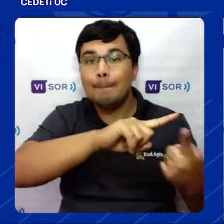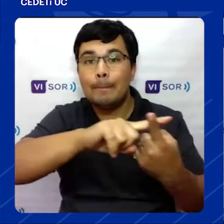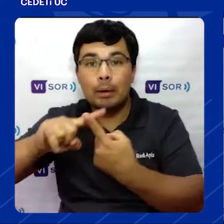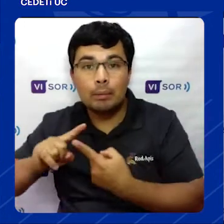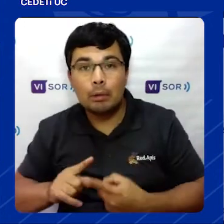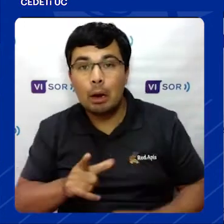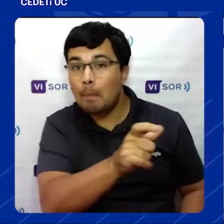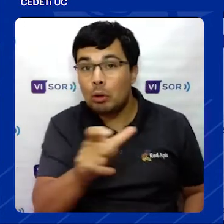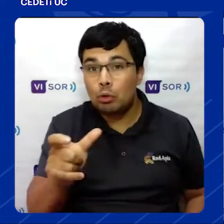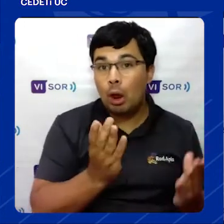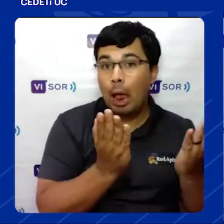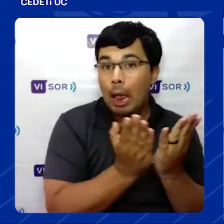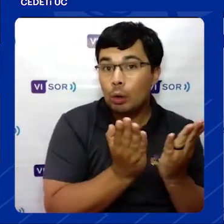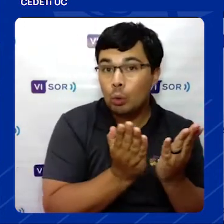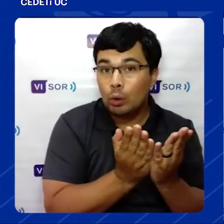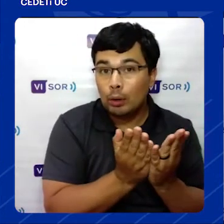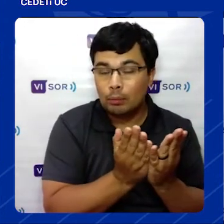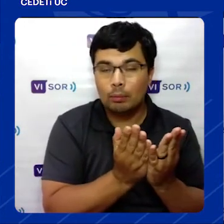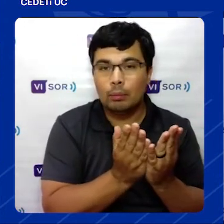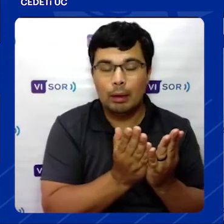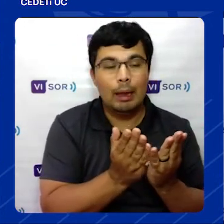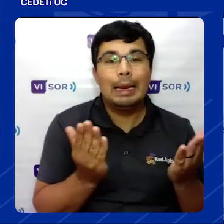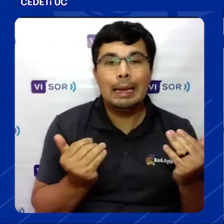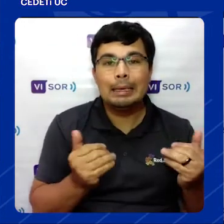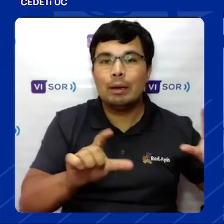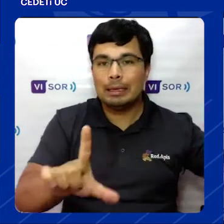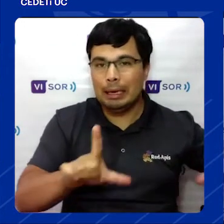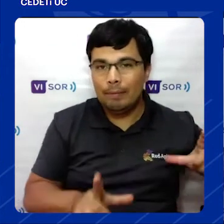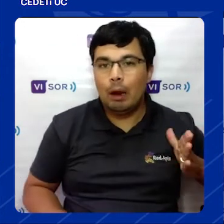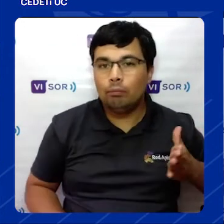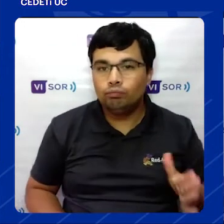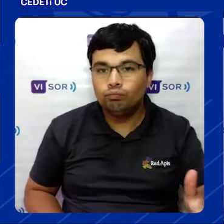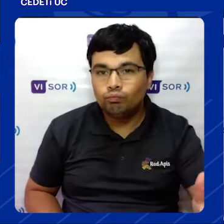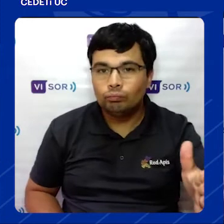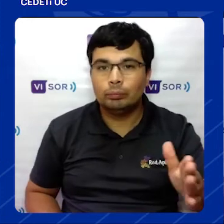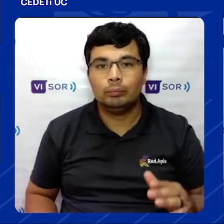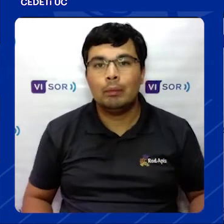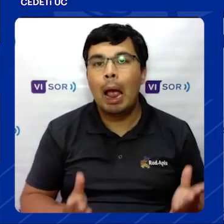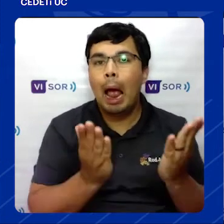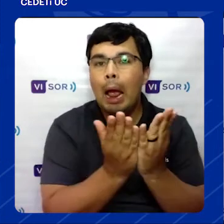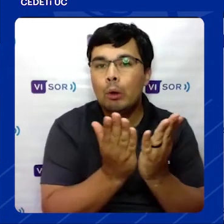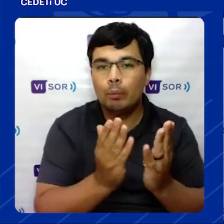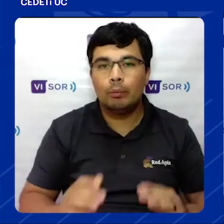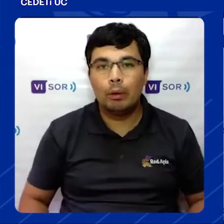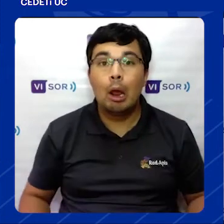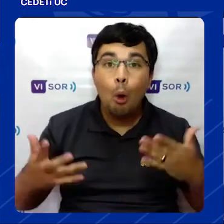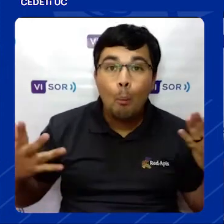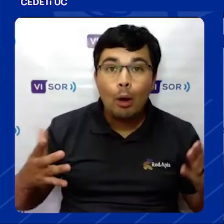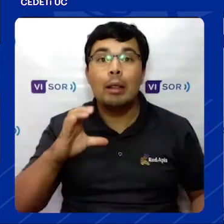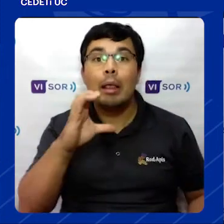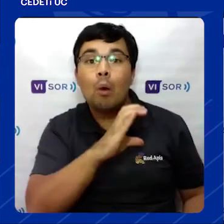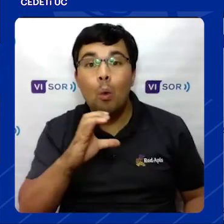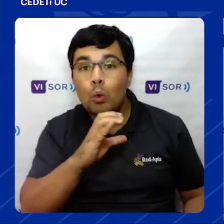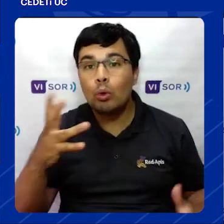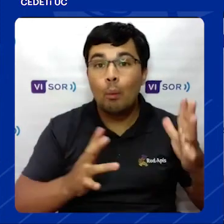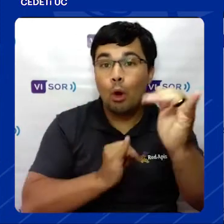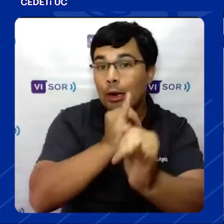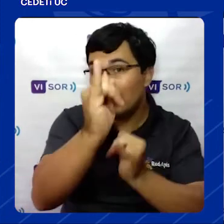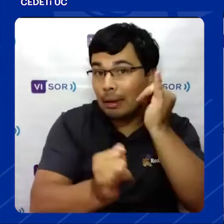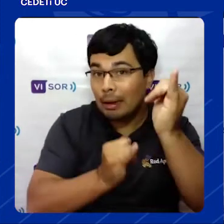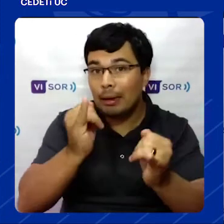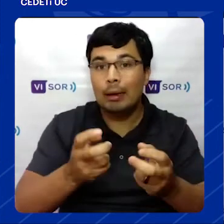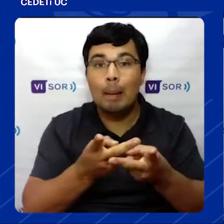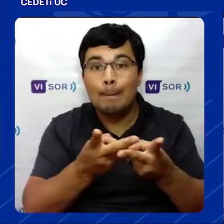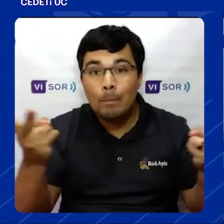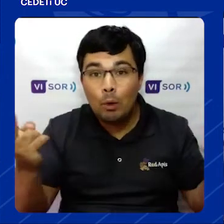participar. Si son estudiantes, su certificado de alumno regular. Y bueno, como este curso se va a dar a través de Internet, es